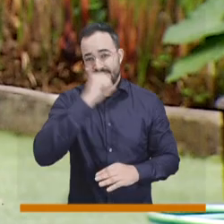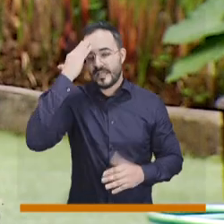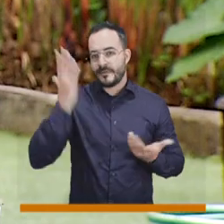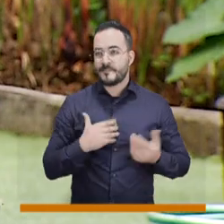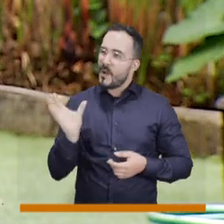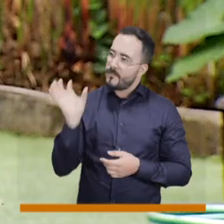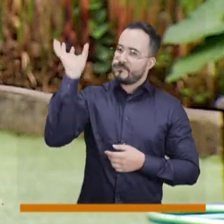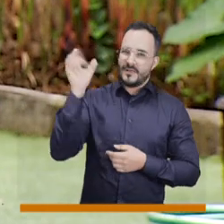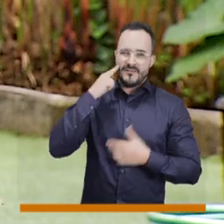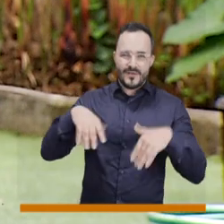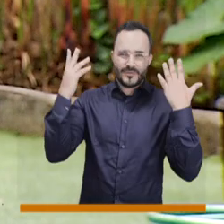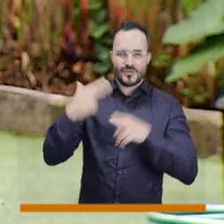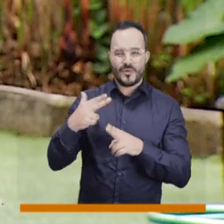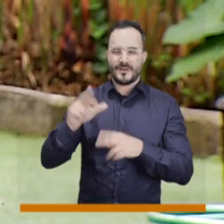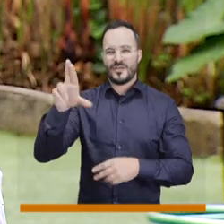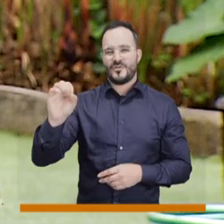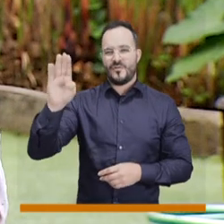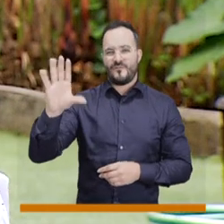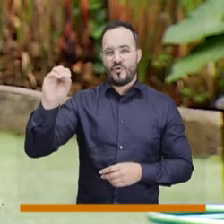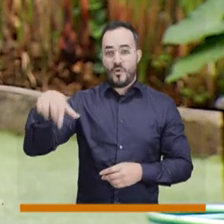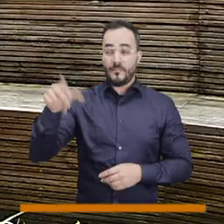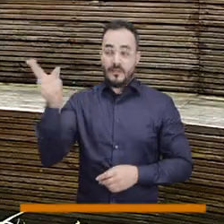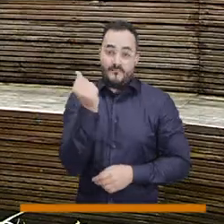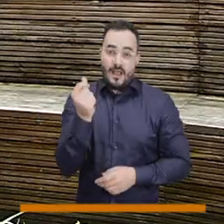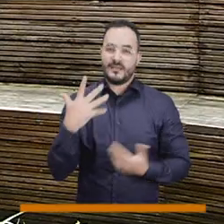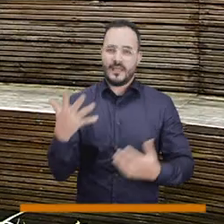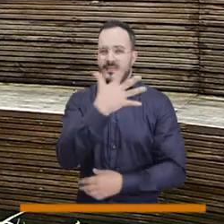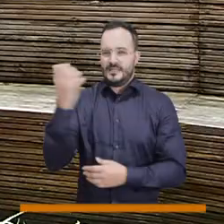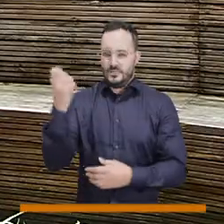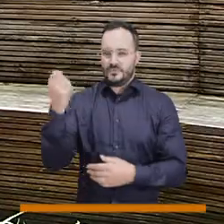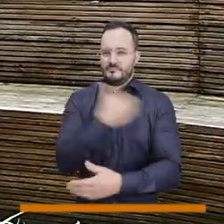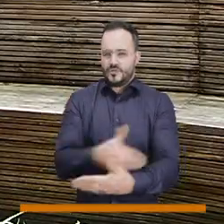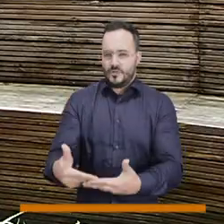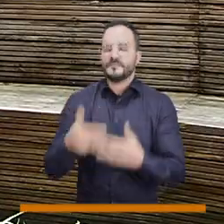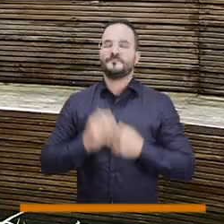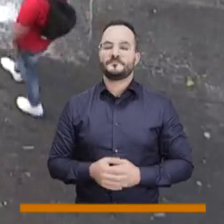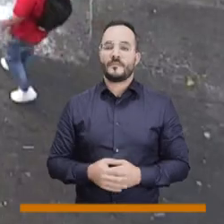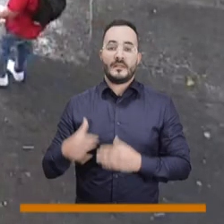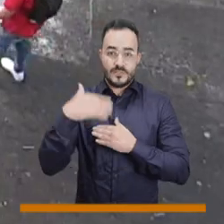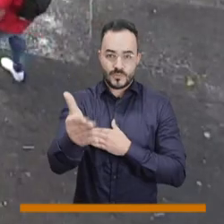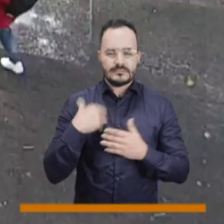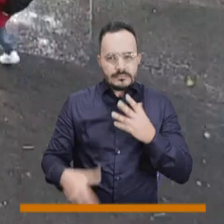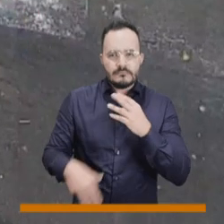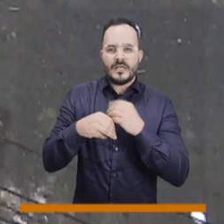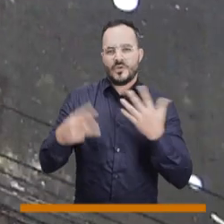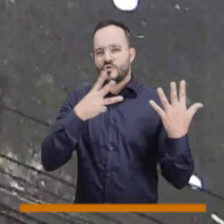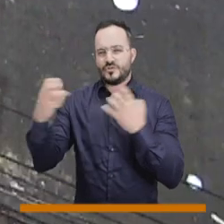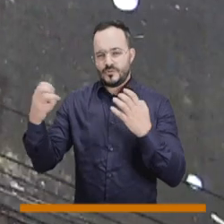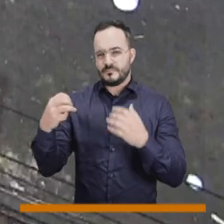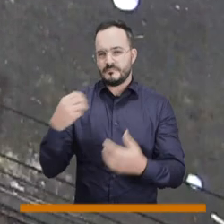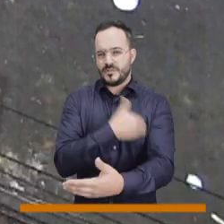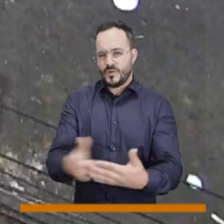delito. Mire, le voy a poner un ejemplo, Katherine, el famoso Robocop. El Robocop valió inicialmente 500 millones de